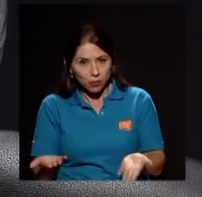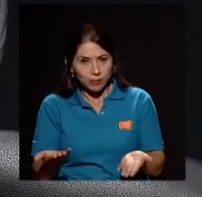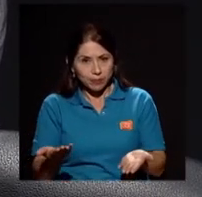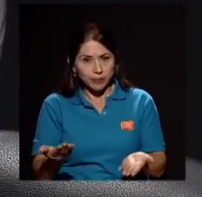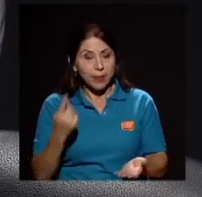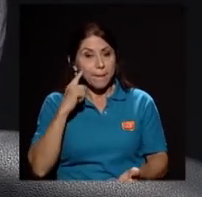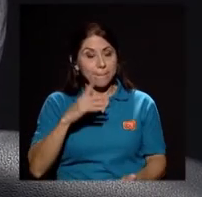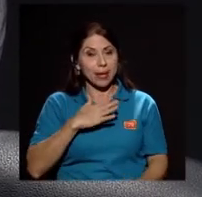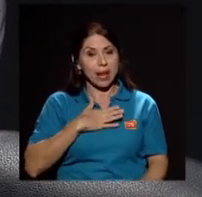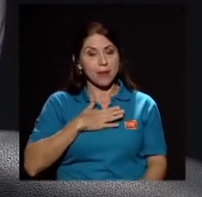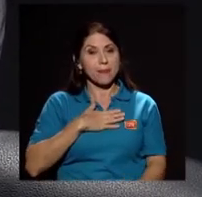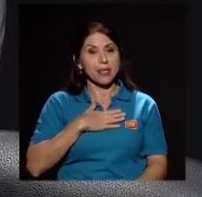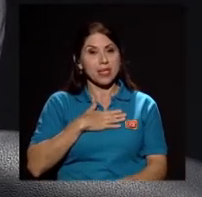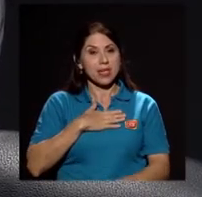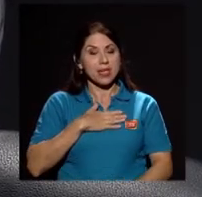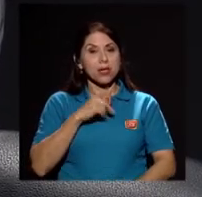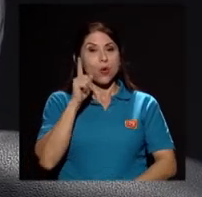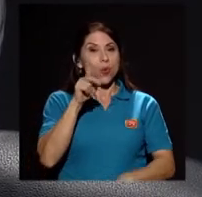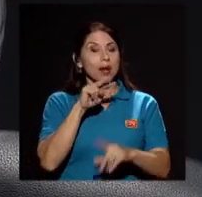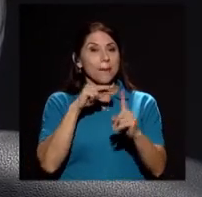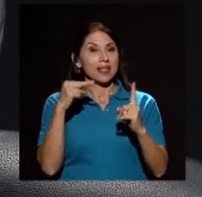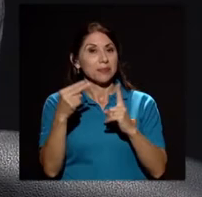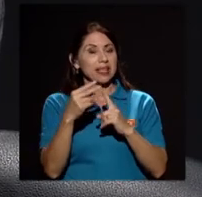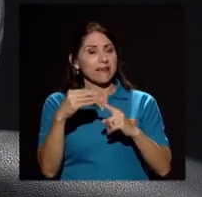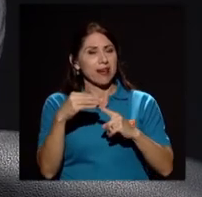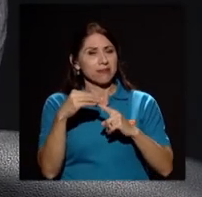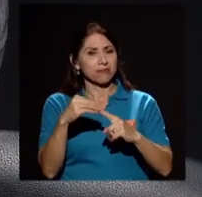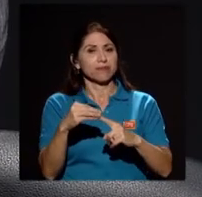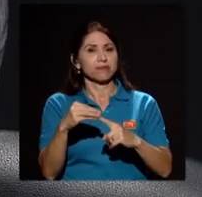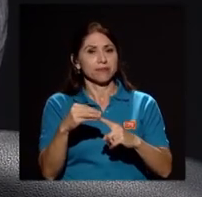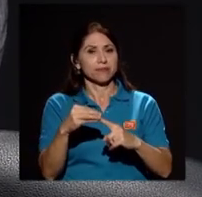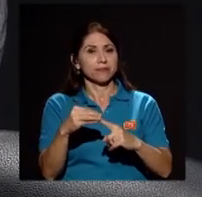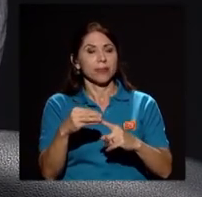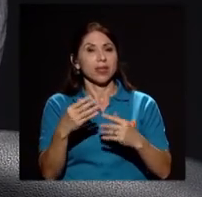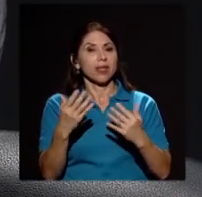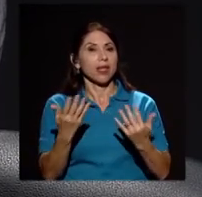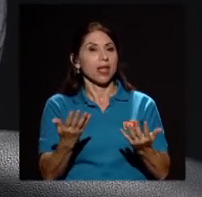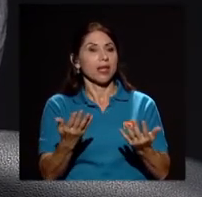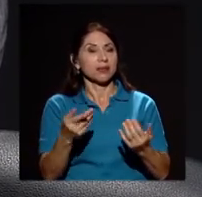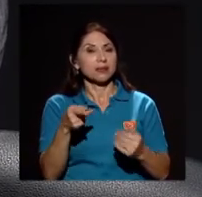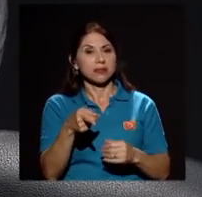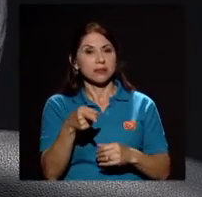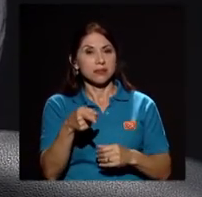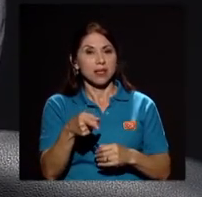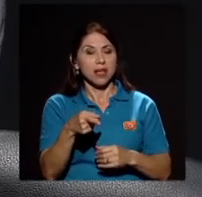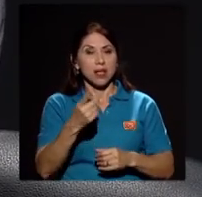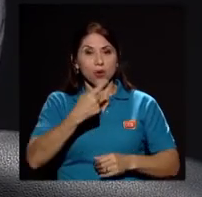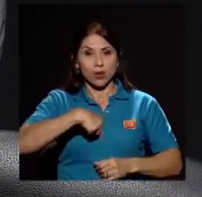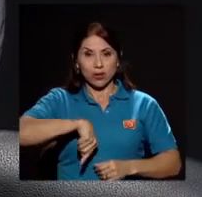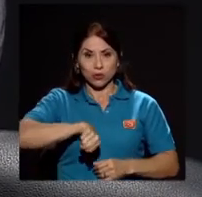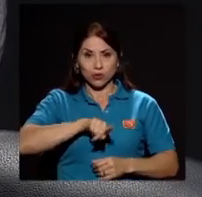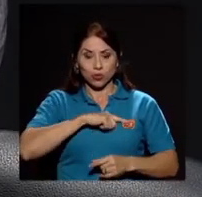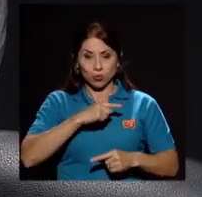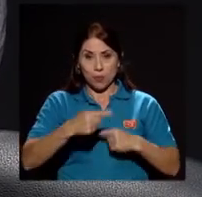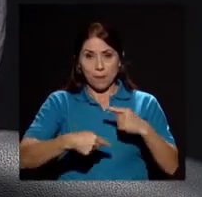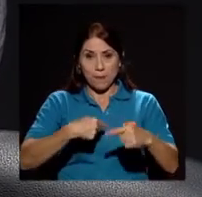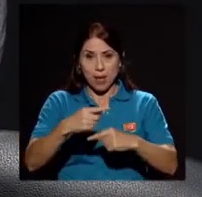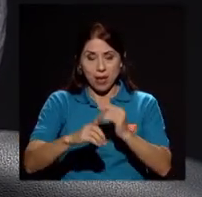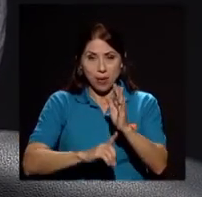una perspectiva esencial es lo que vamos a desarrollar